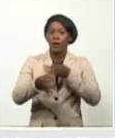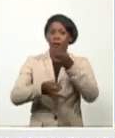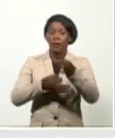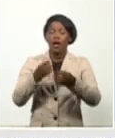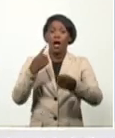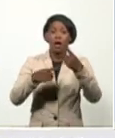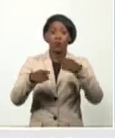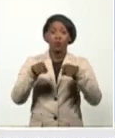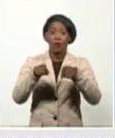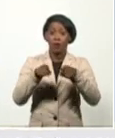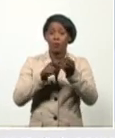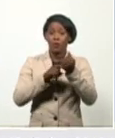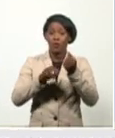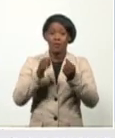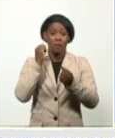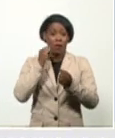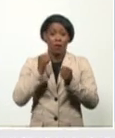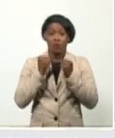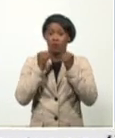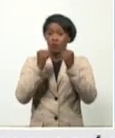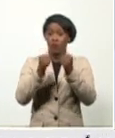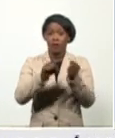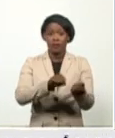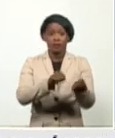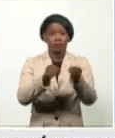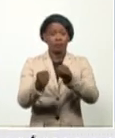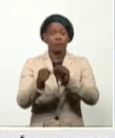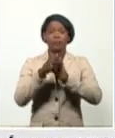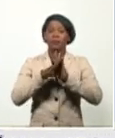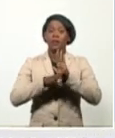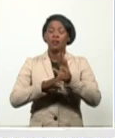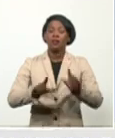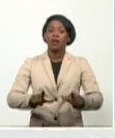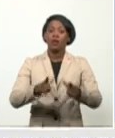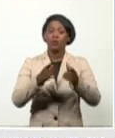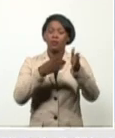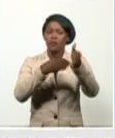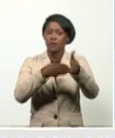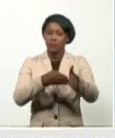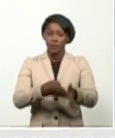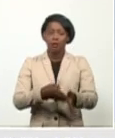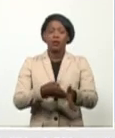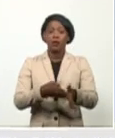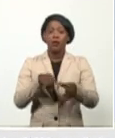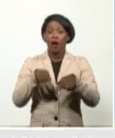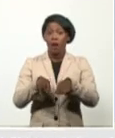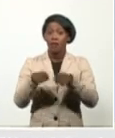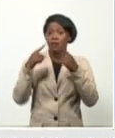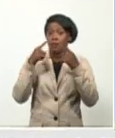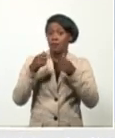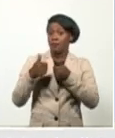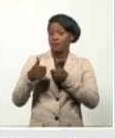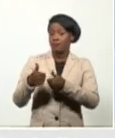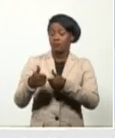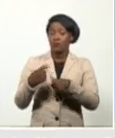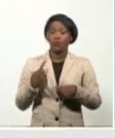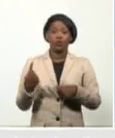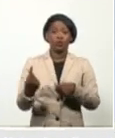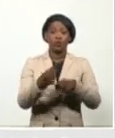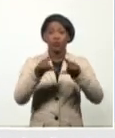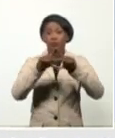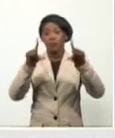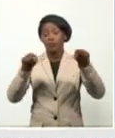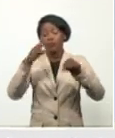incrementado todavía más, y que creo que es lo que debemos de hacer en todo el territorio